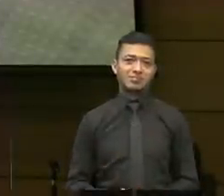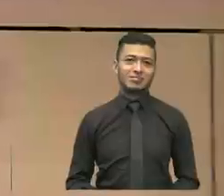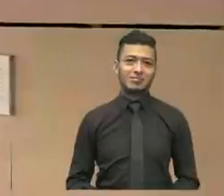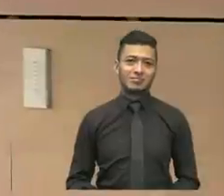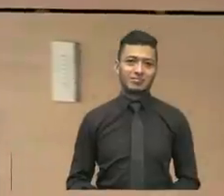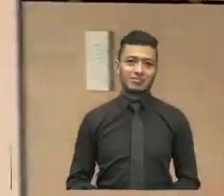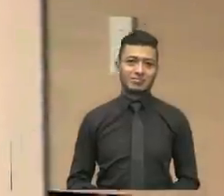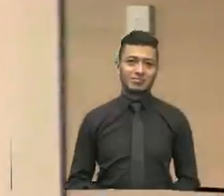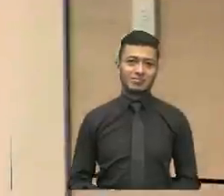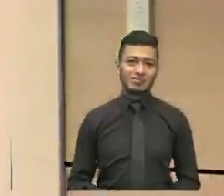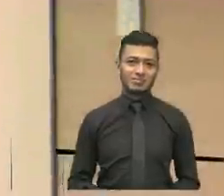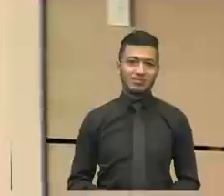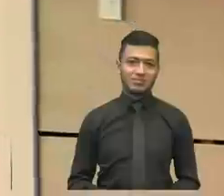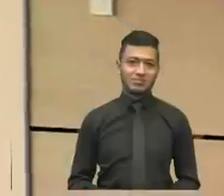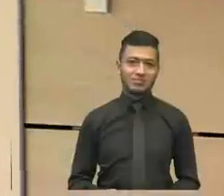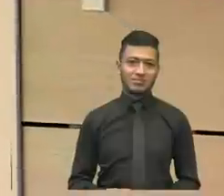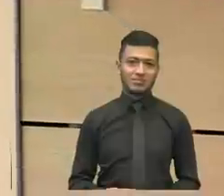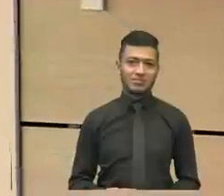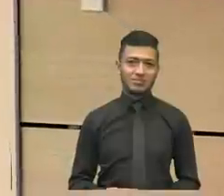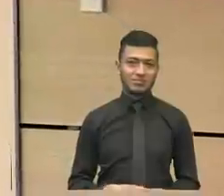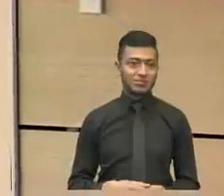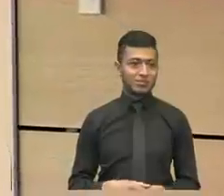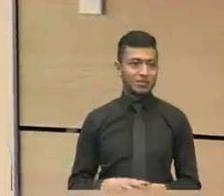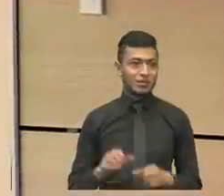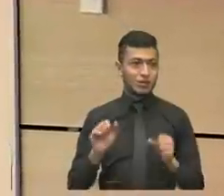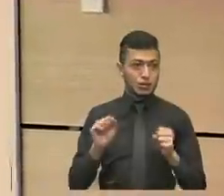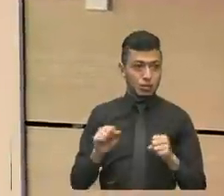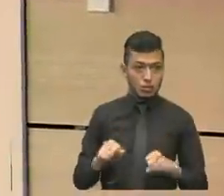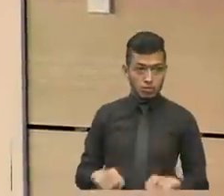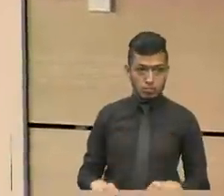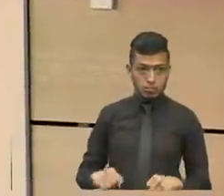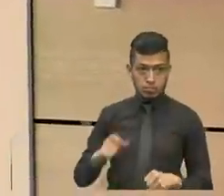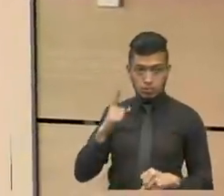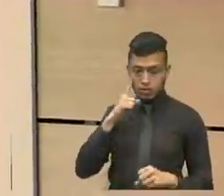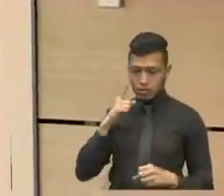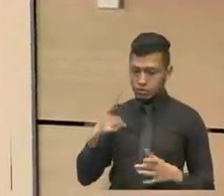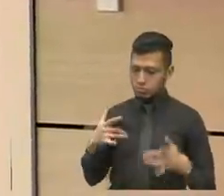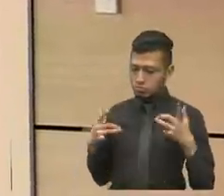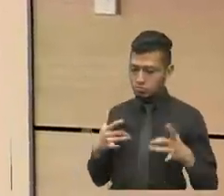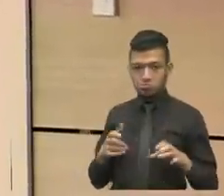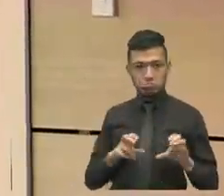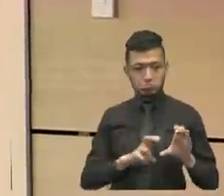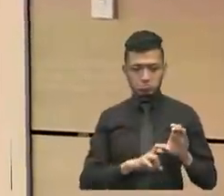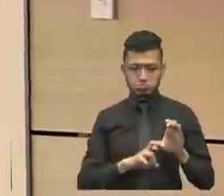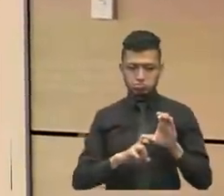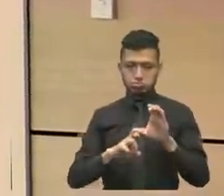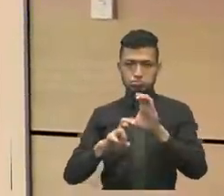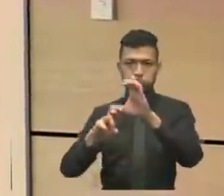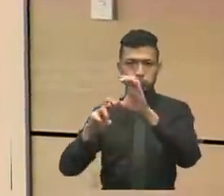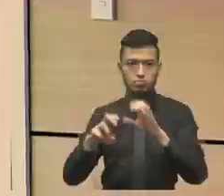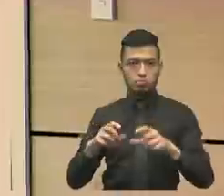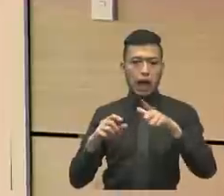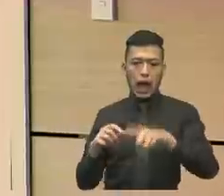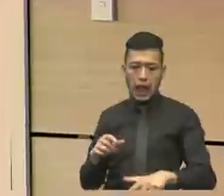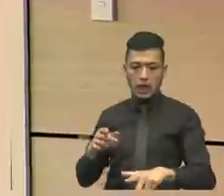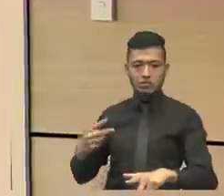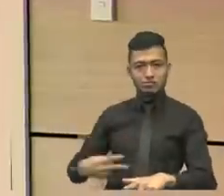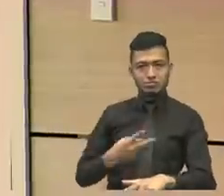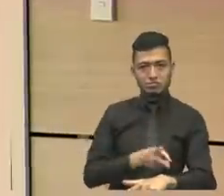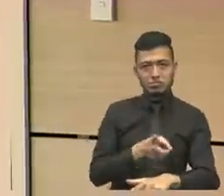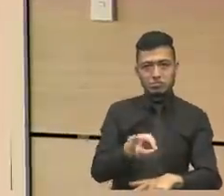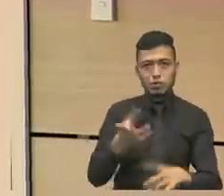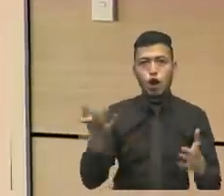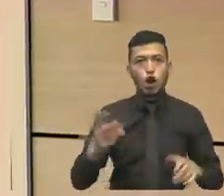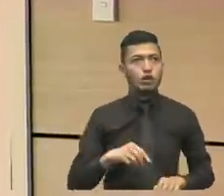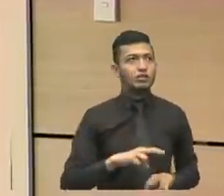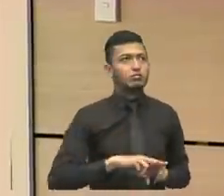Si quiere, disfruta esta explanada que va a ser una gran L divina. Si quiere, coge el teleférico